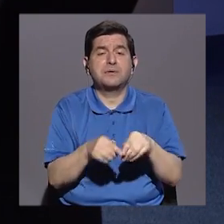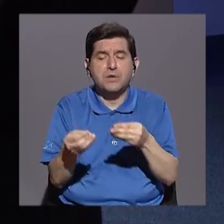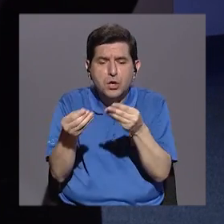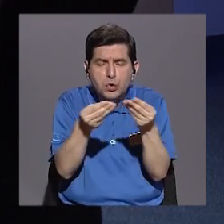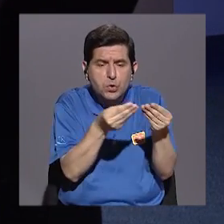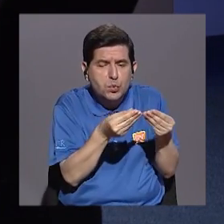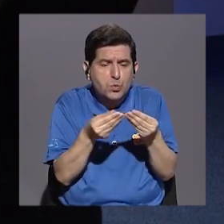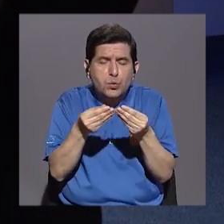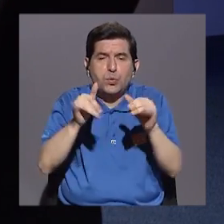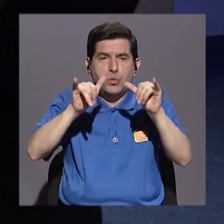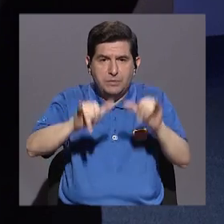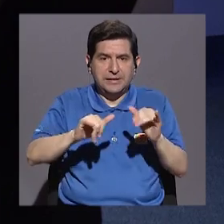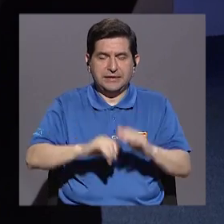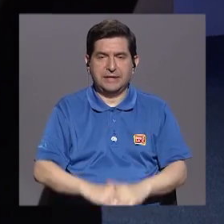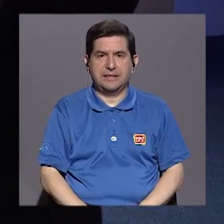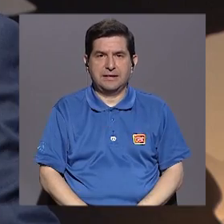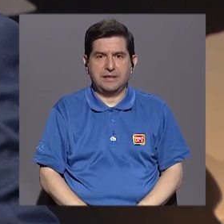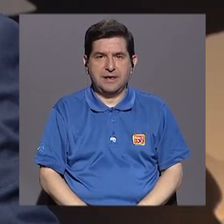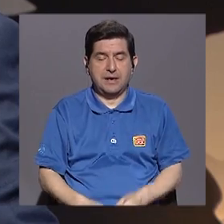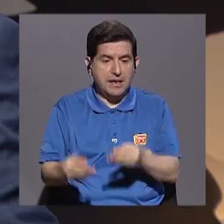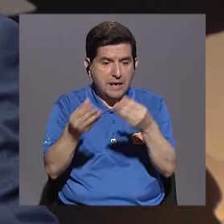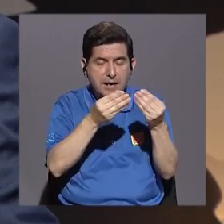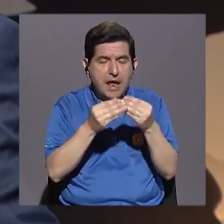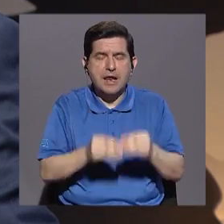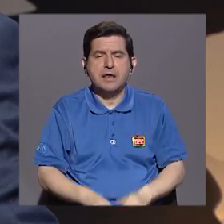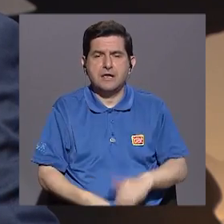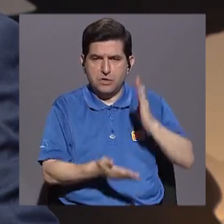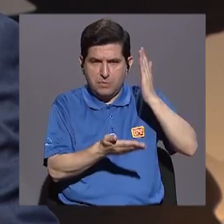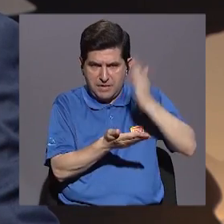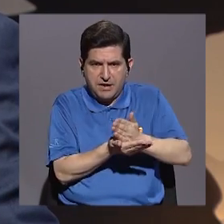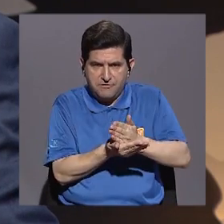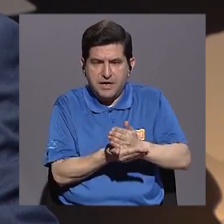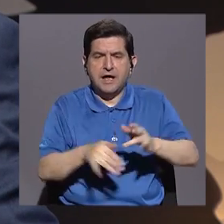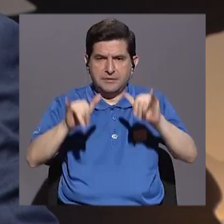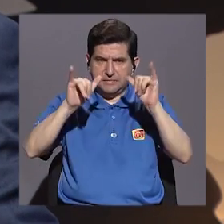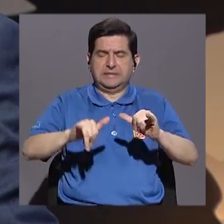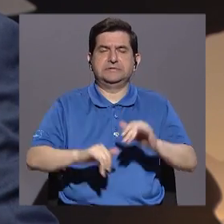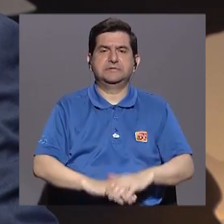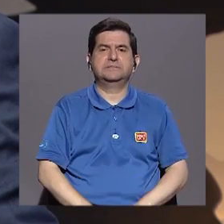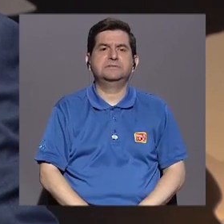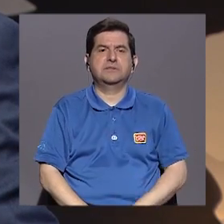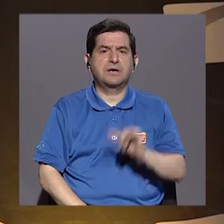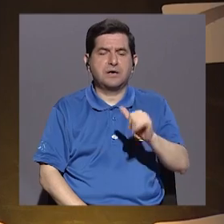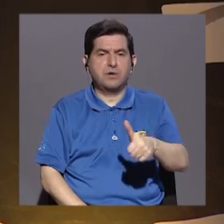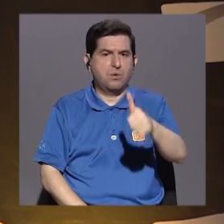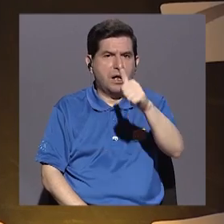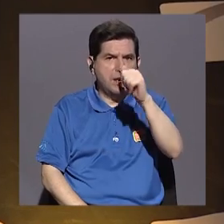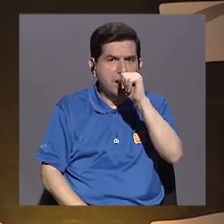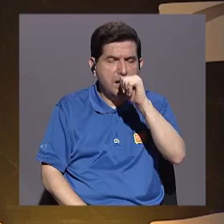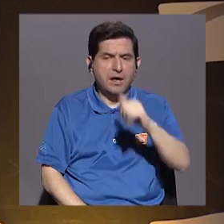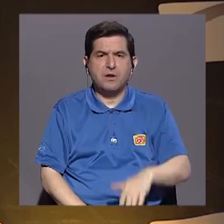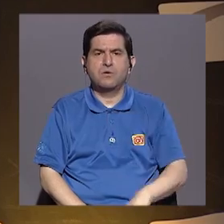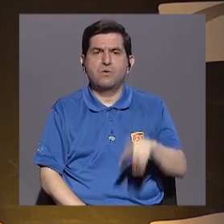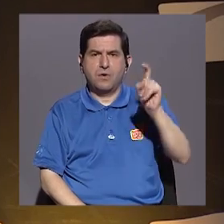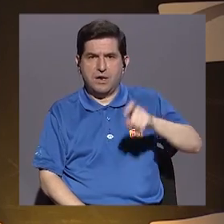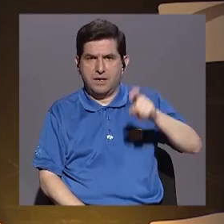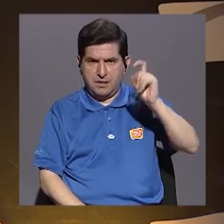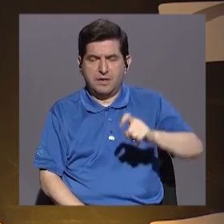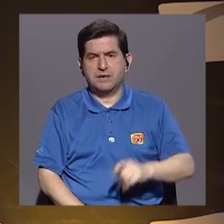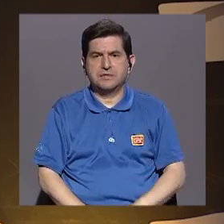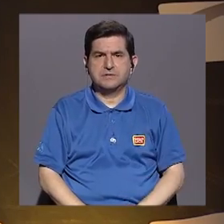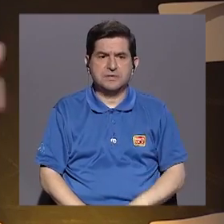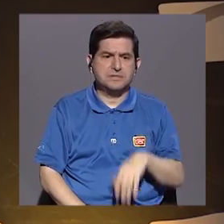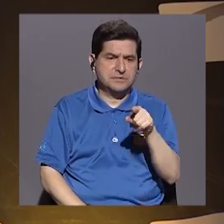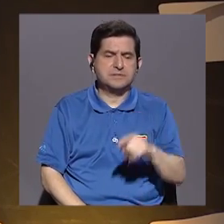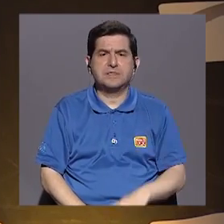líquidos que se mantienen el líquido de frenos se mantiene en el agua para para